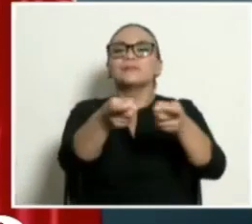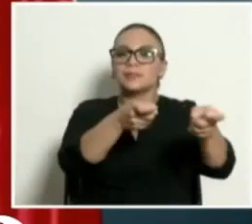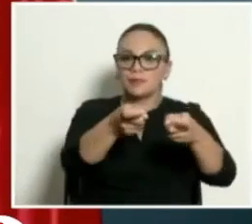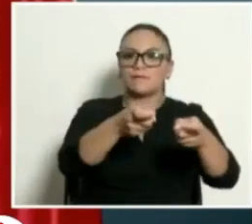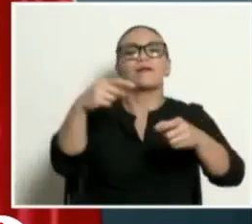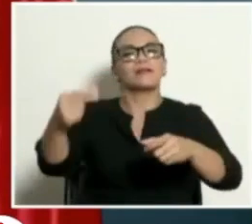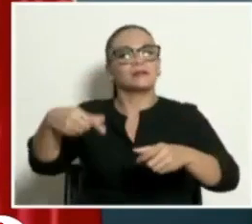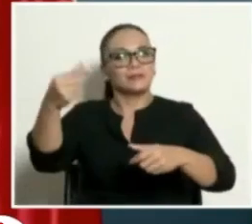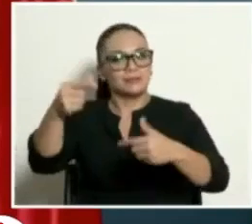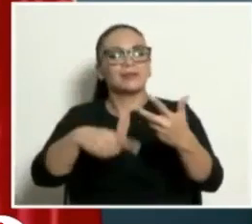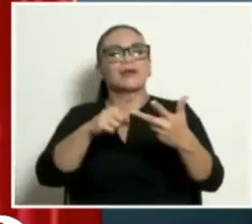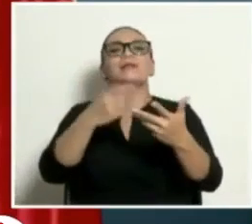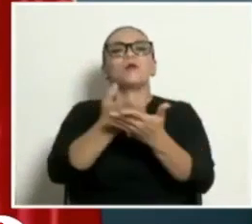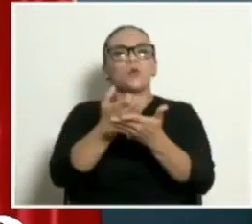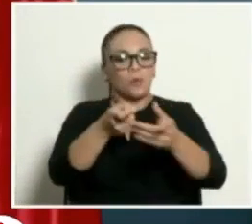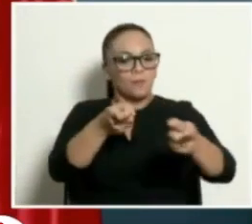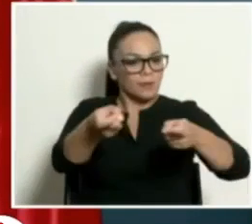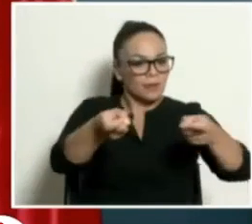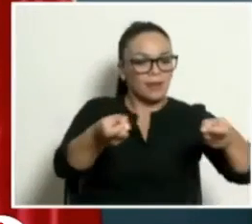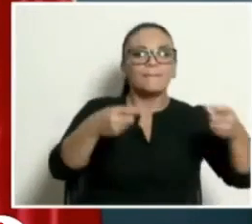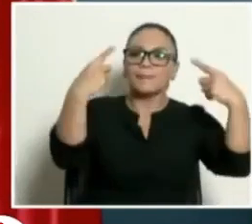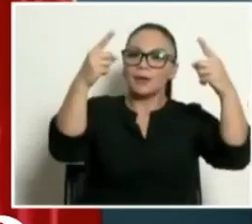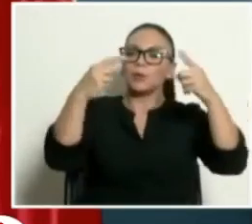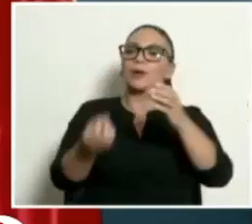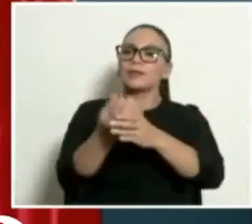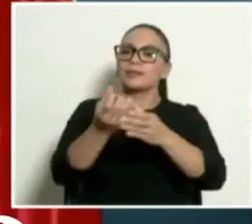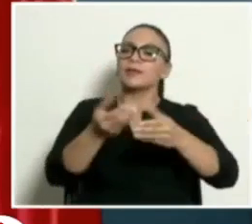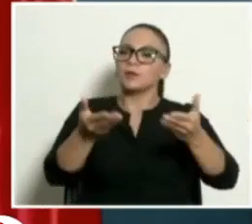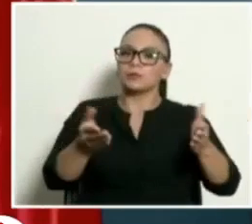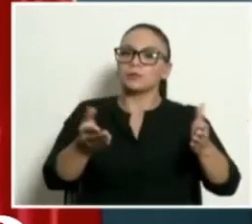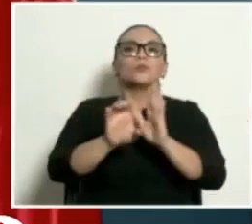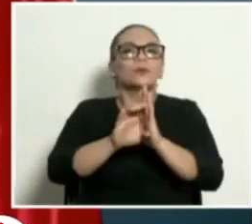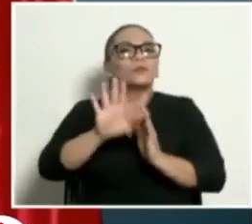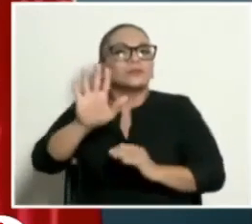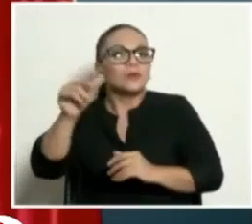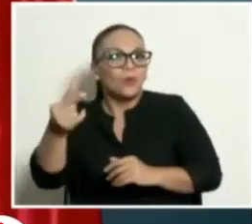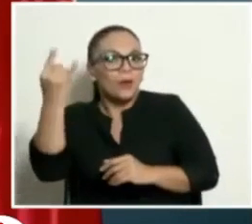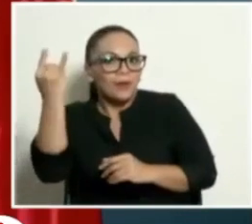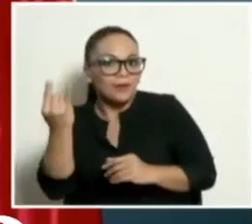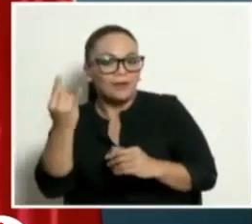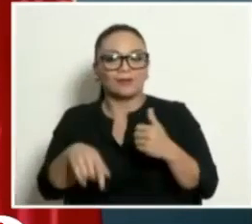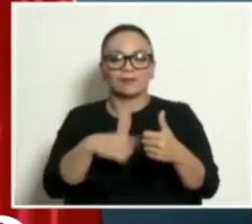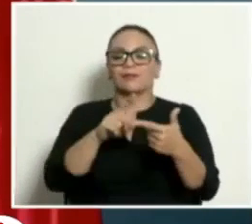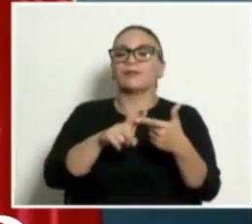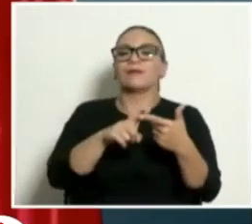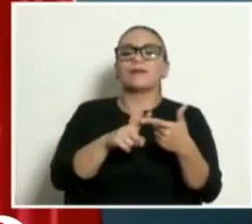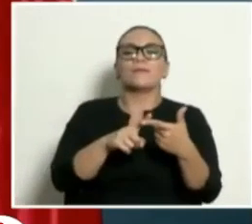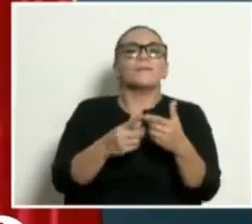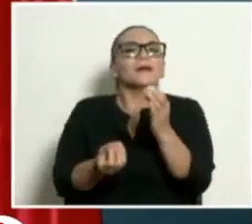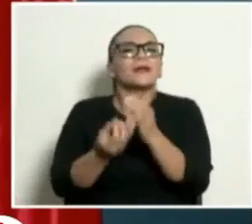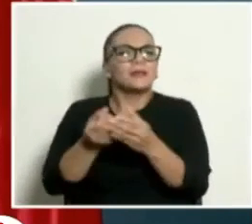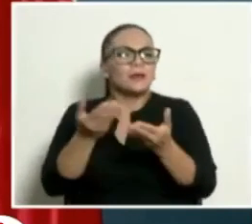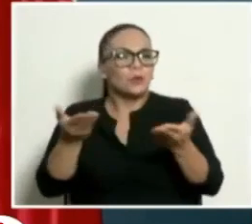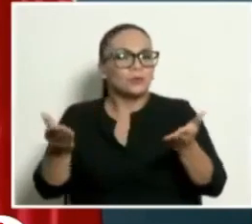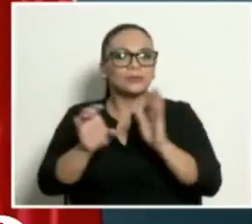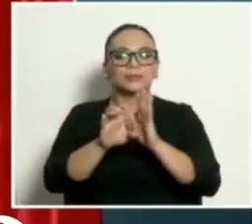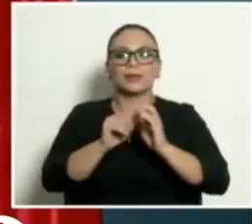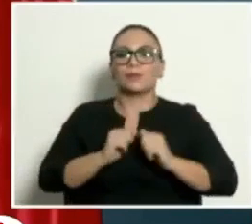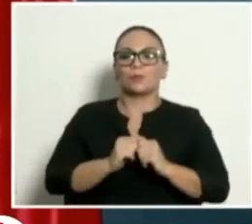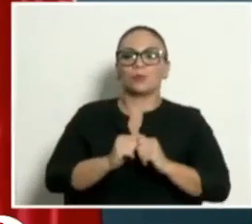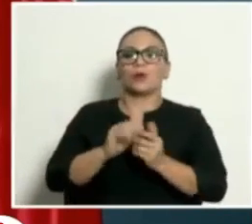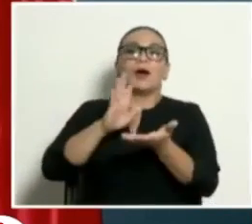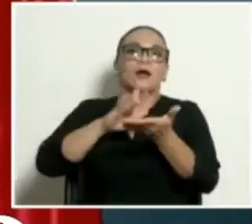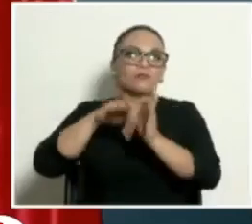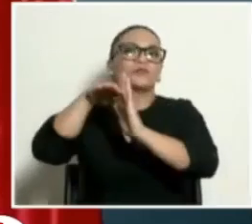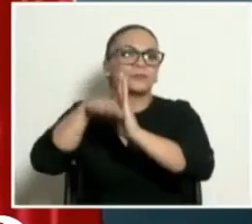gerencial, económica, para generar cosas como 5G, para generar cosas como la caída del precio del